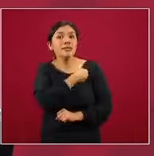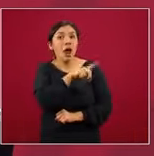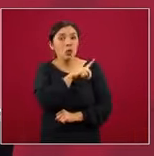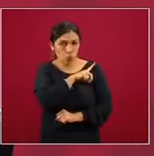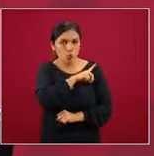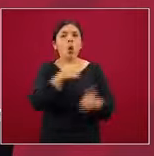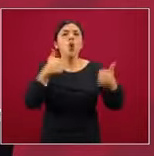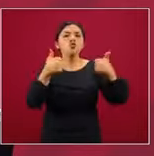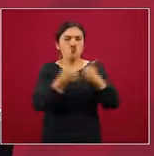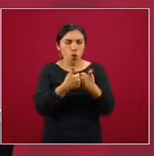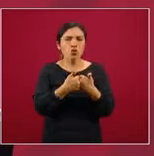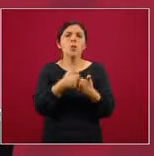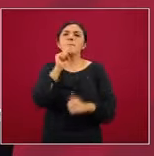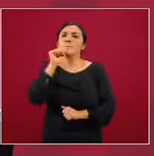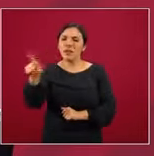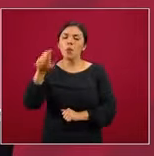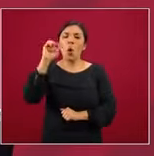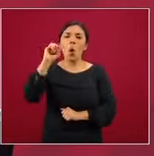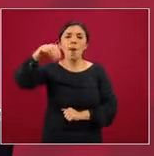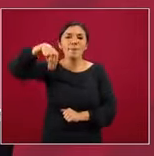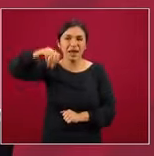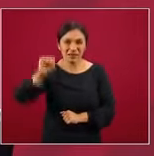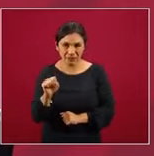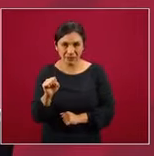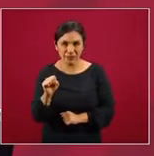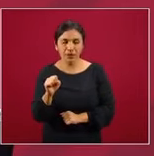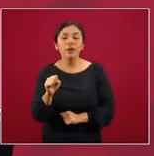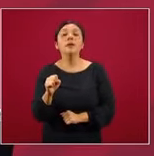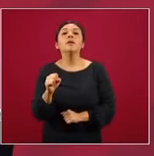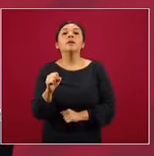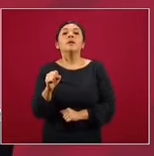también a través de la Organización Mundial de la Salud,